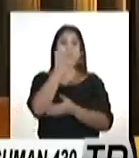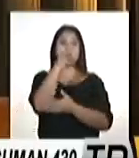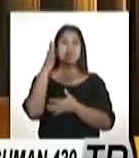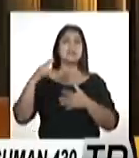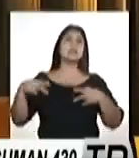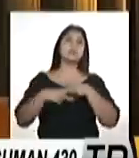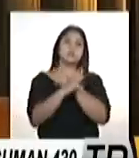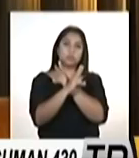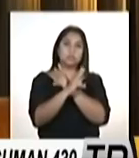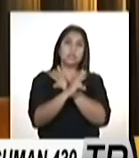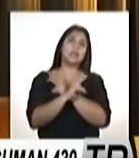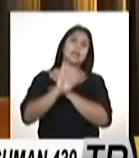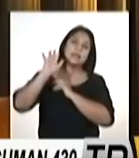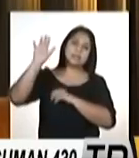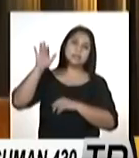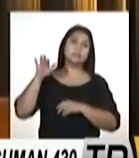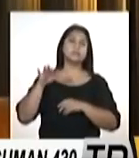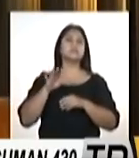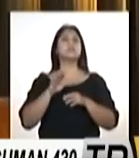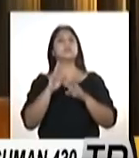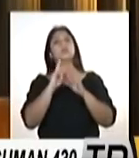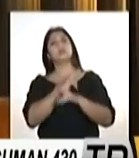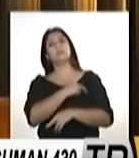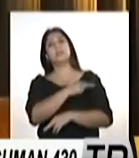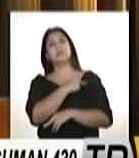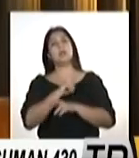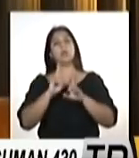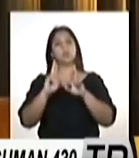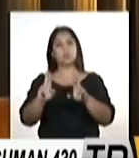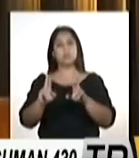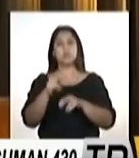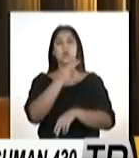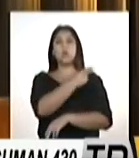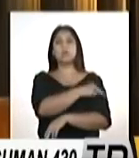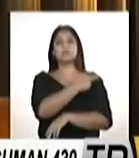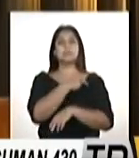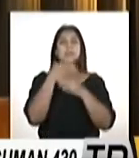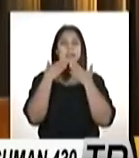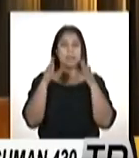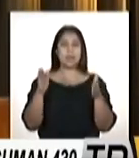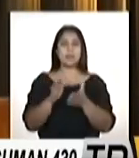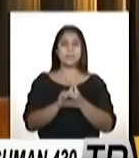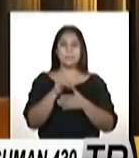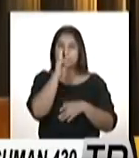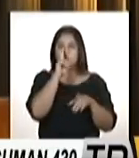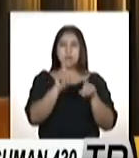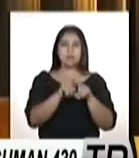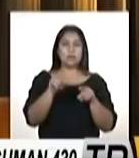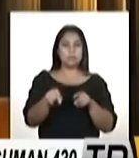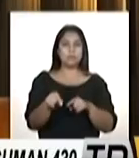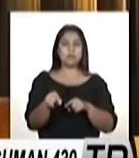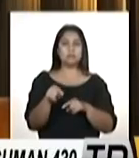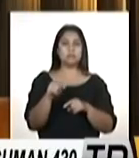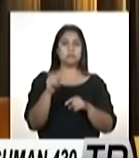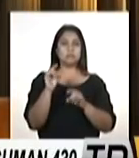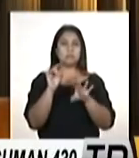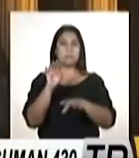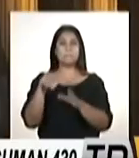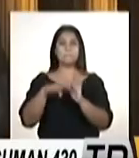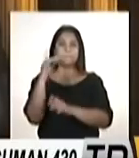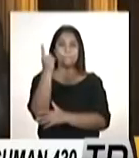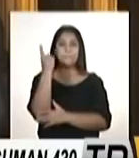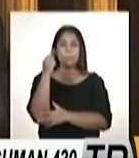Parque de la Industria, allá en el Hospital Roosevelt y en el Hospital General. Resalta también algo que es importante.